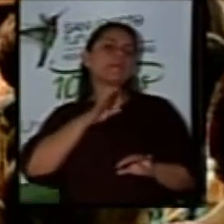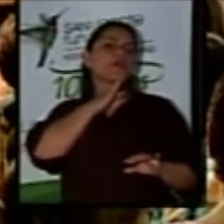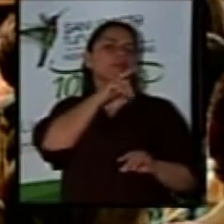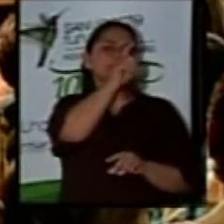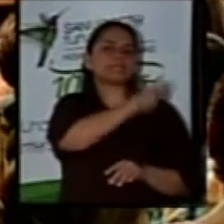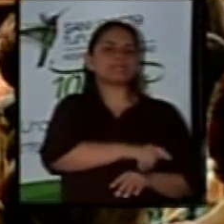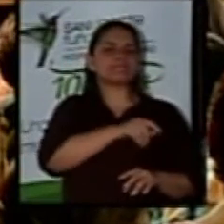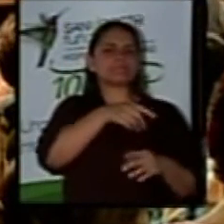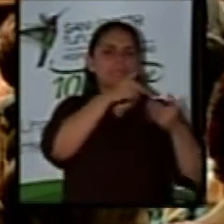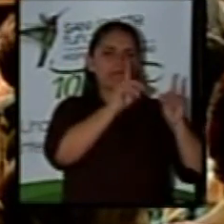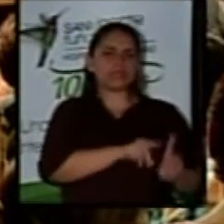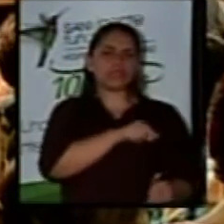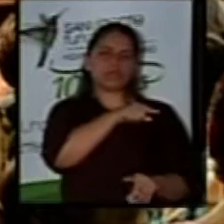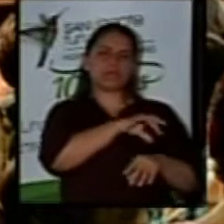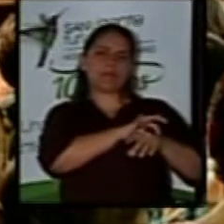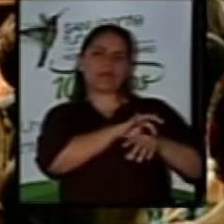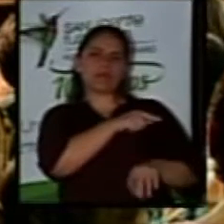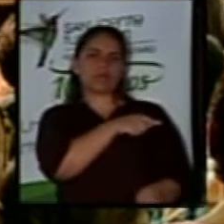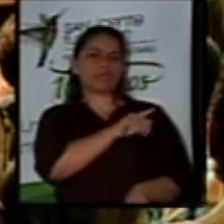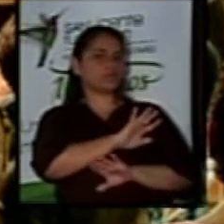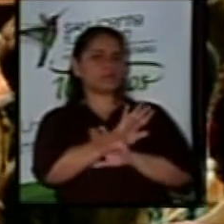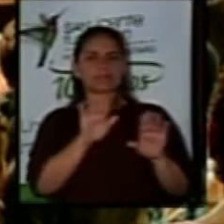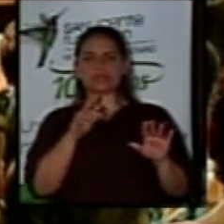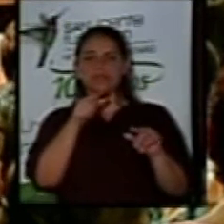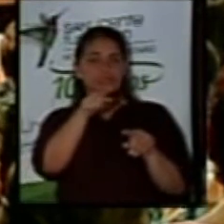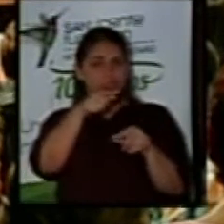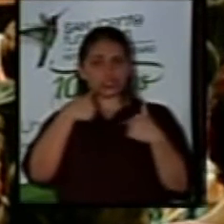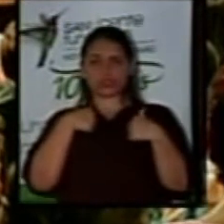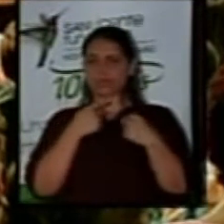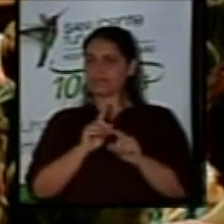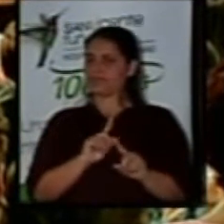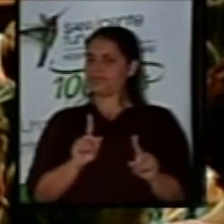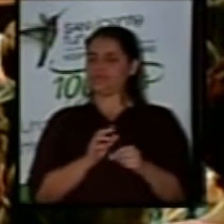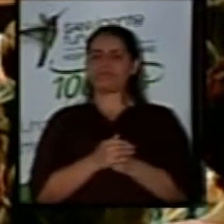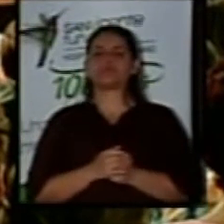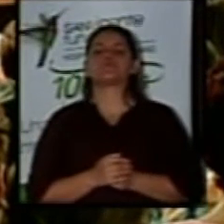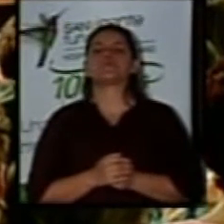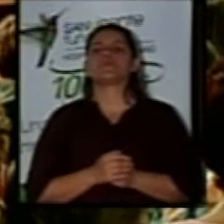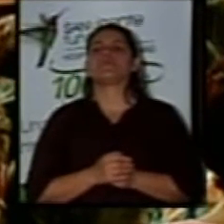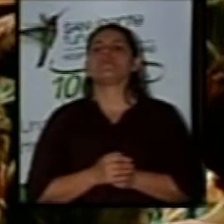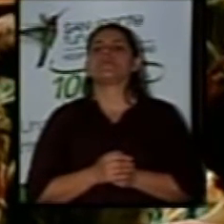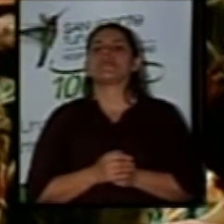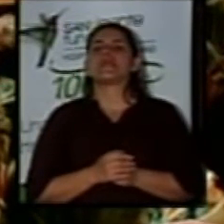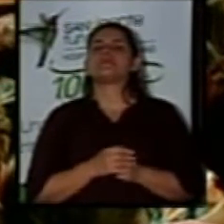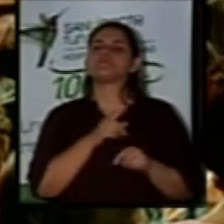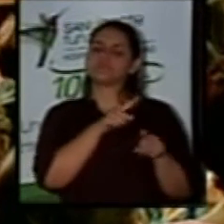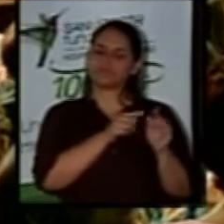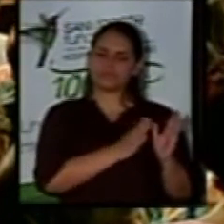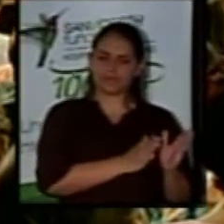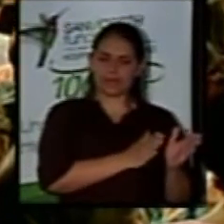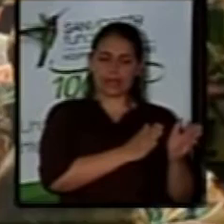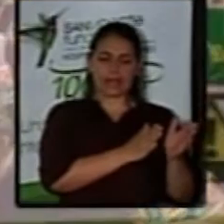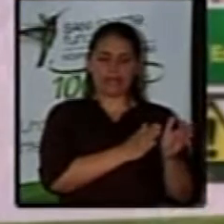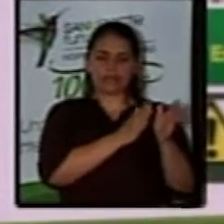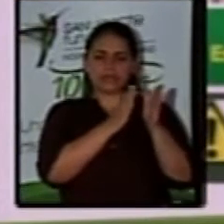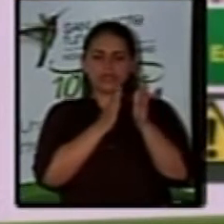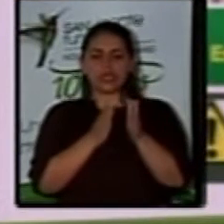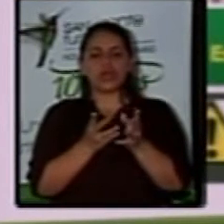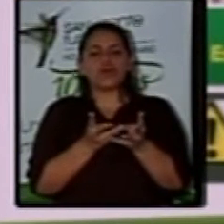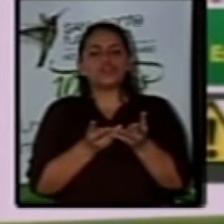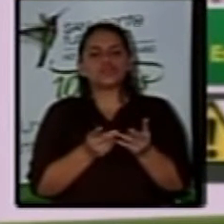ya la técnica la escogerá el médico especializado. Y para la enfermedad leve, pues ya dijimos,